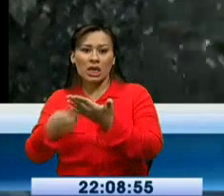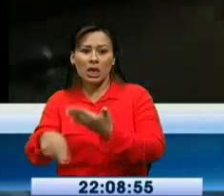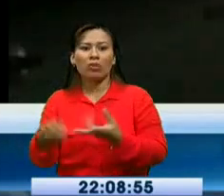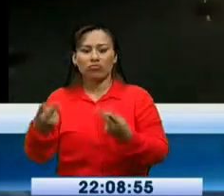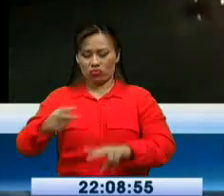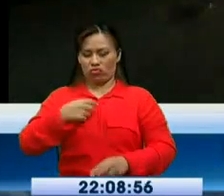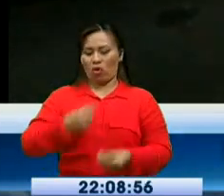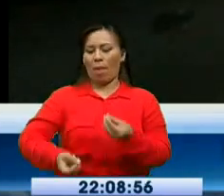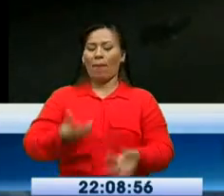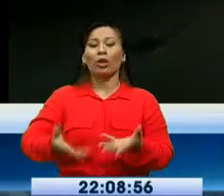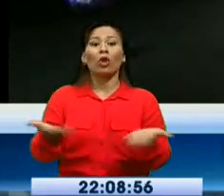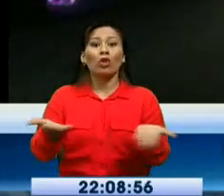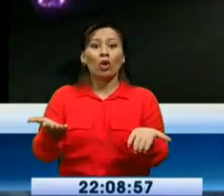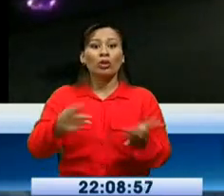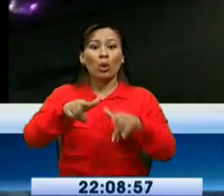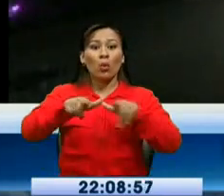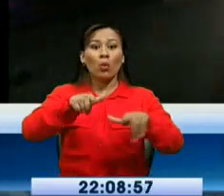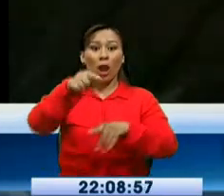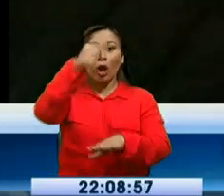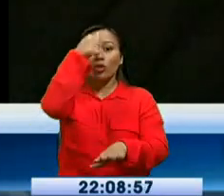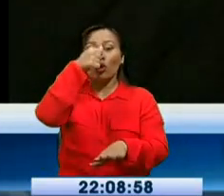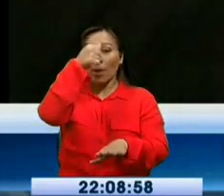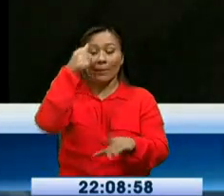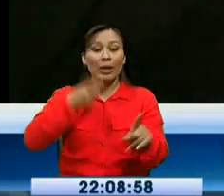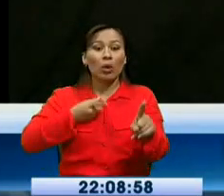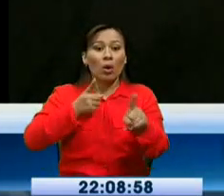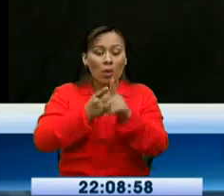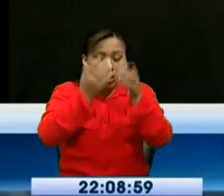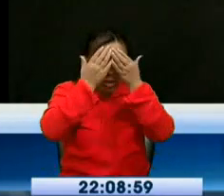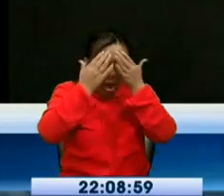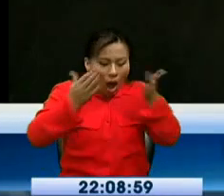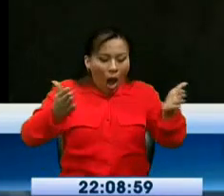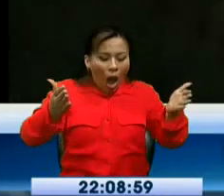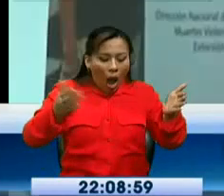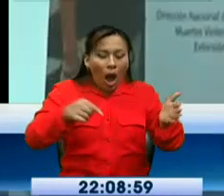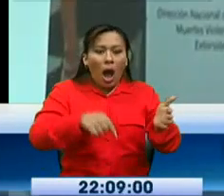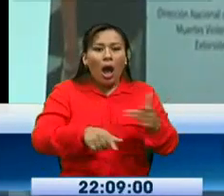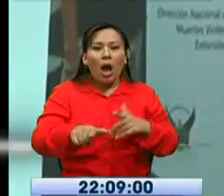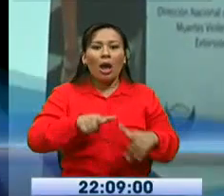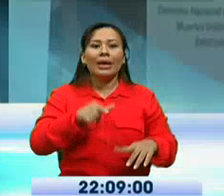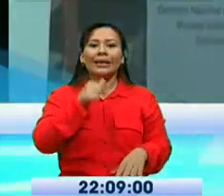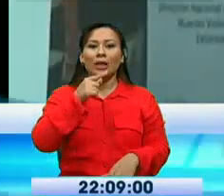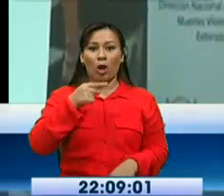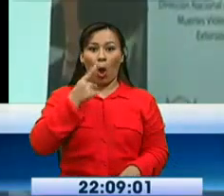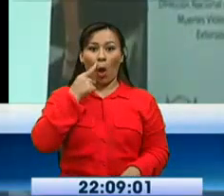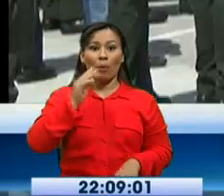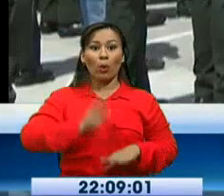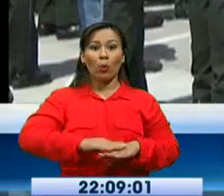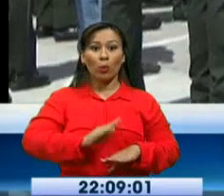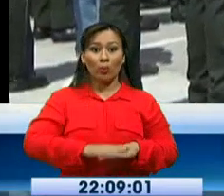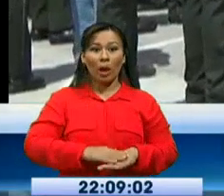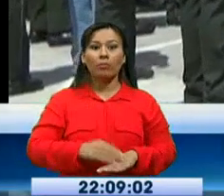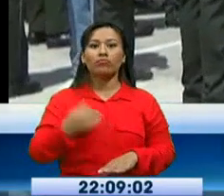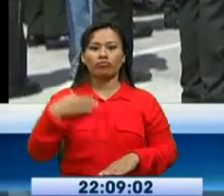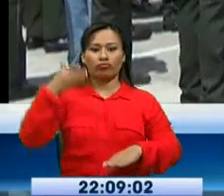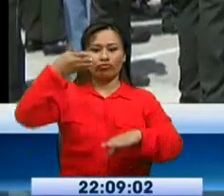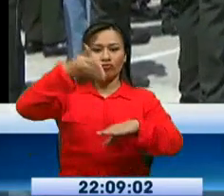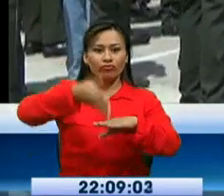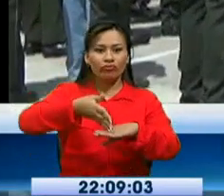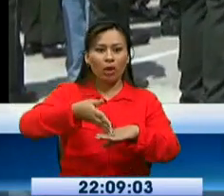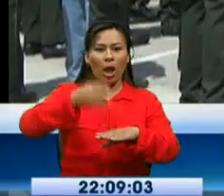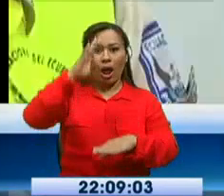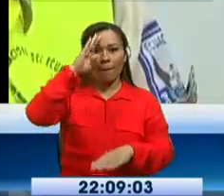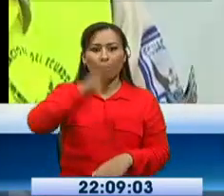fueron descubiertos este domingo en una zona montañosa en el sitio San Juan de Manta. El autor confeso llevó a la policía hasta el lugar donde abandonó